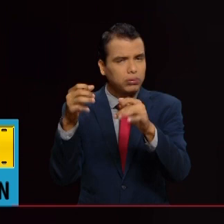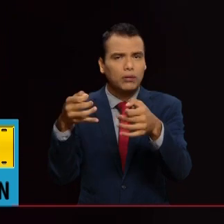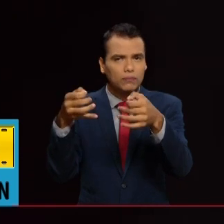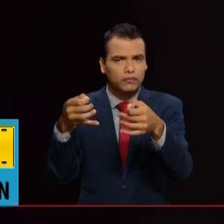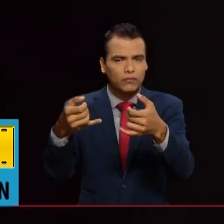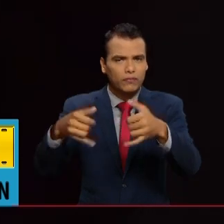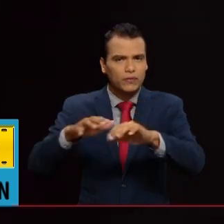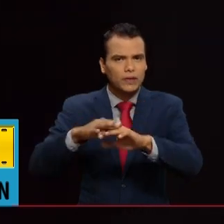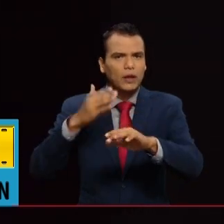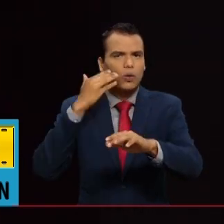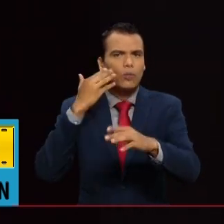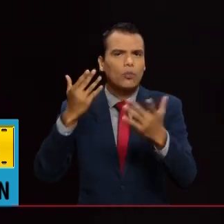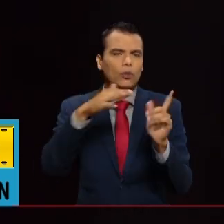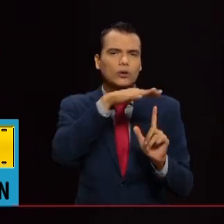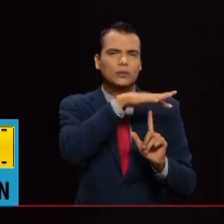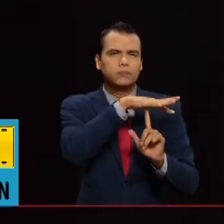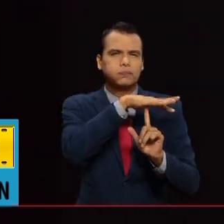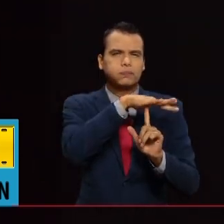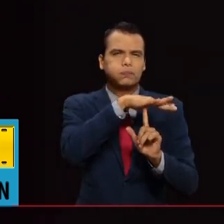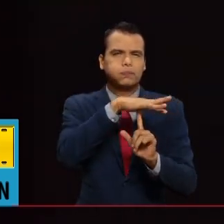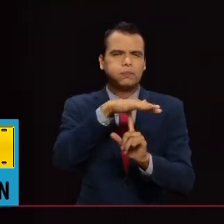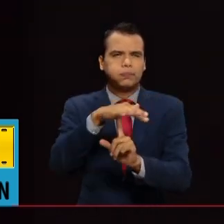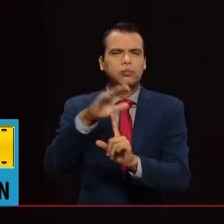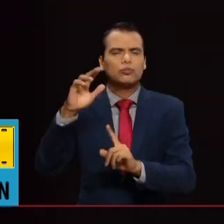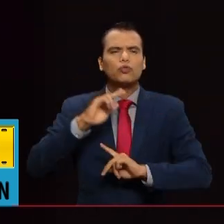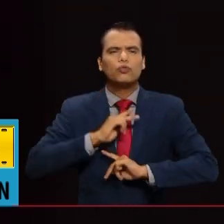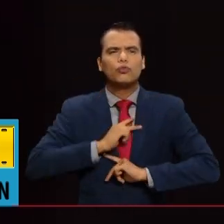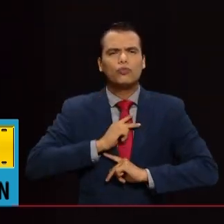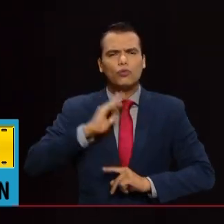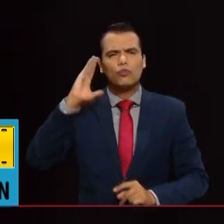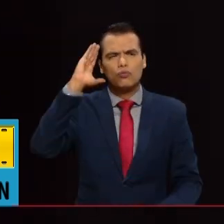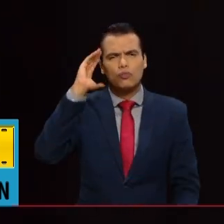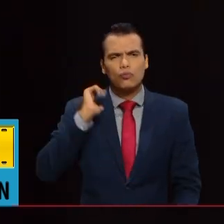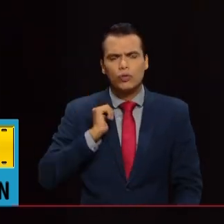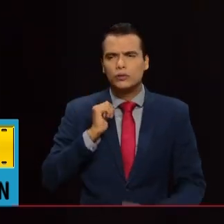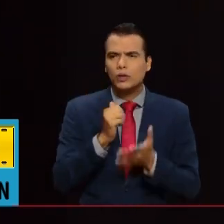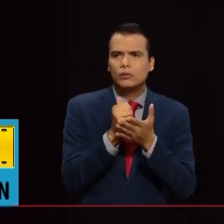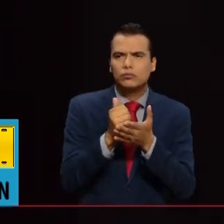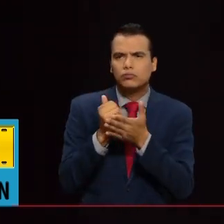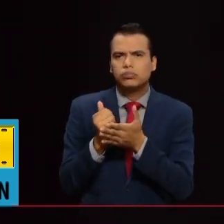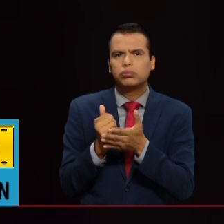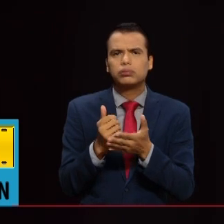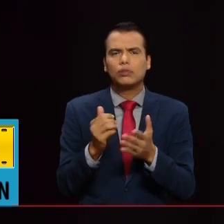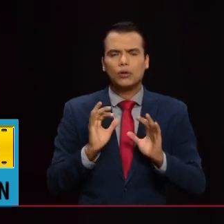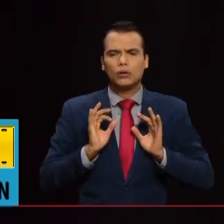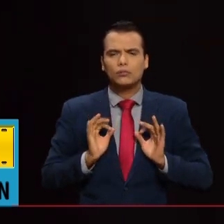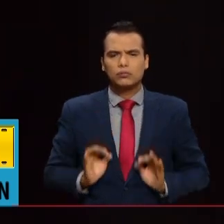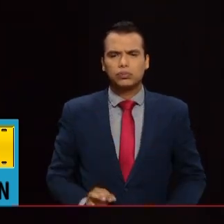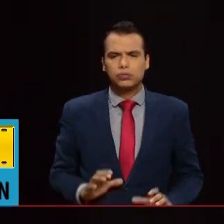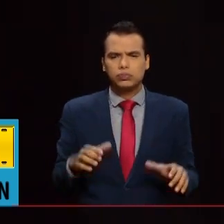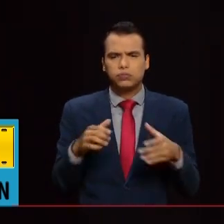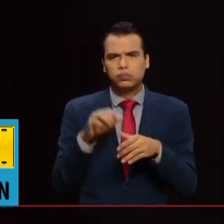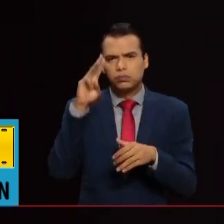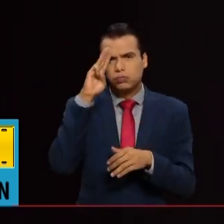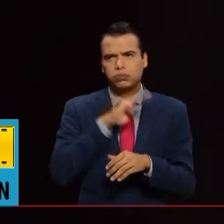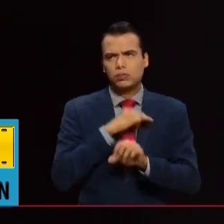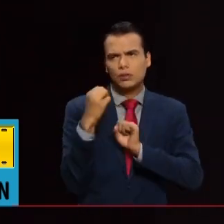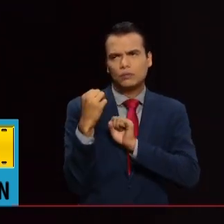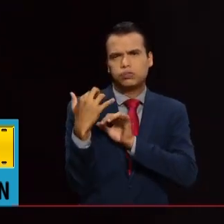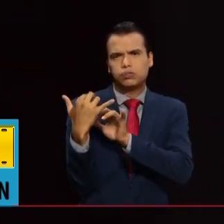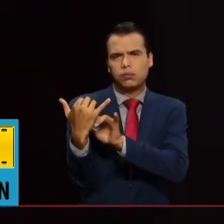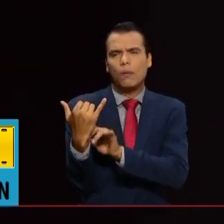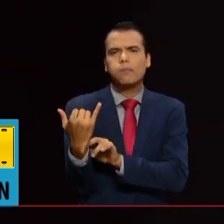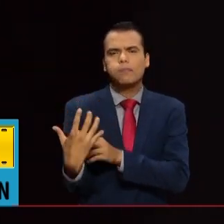apoyo aéreo por parte de helicópteros de la policía que arribaron y reforzaron a los uniformados que permanecieron acantonados en